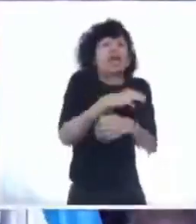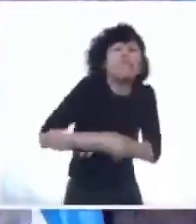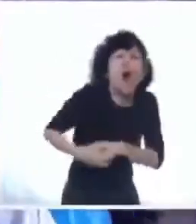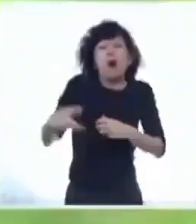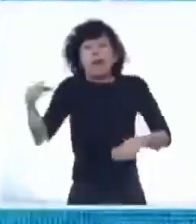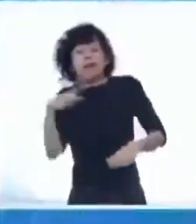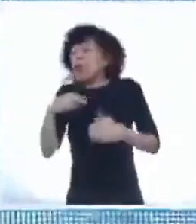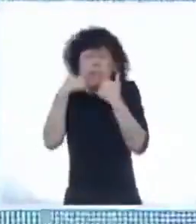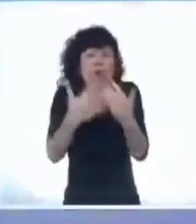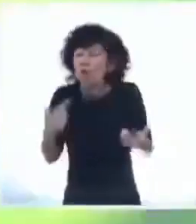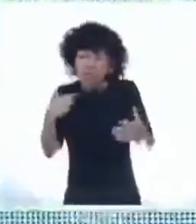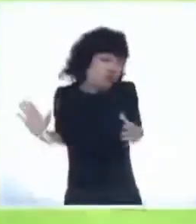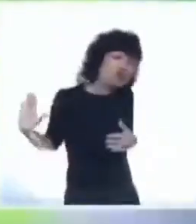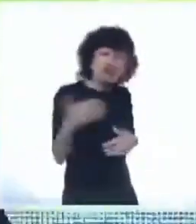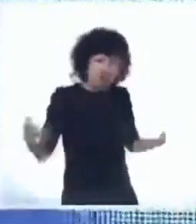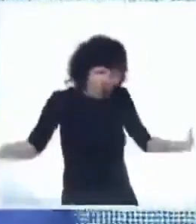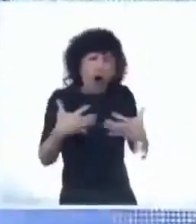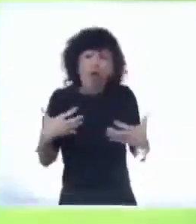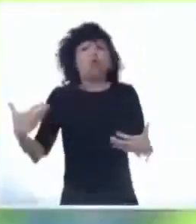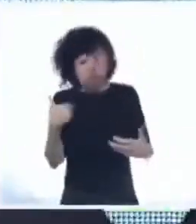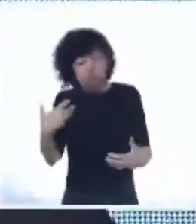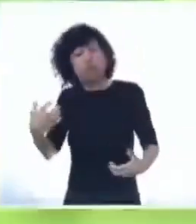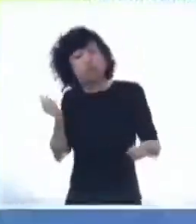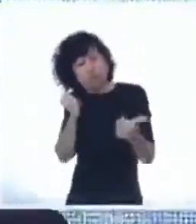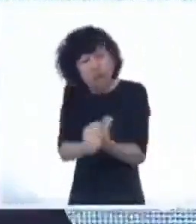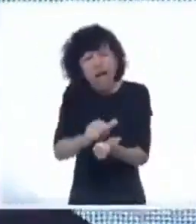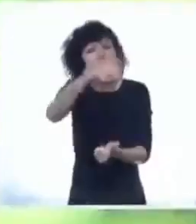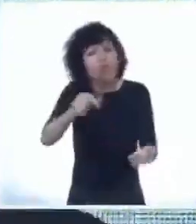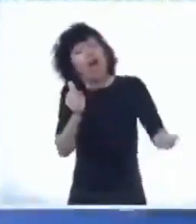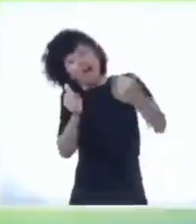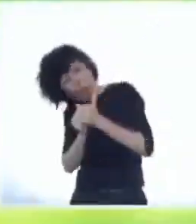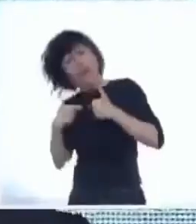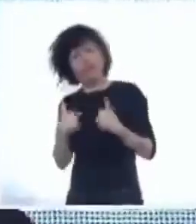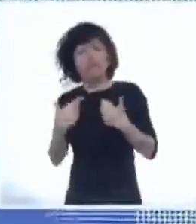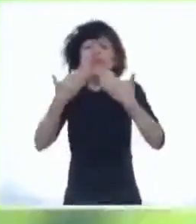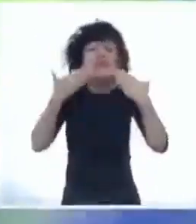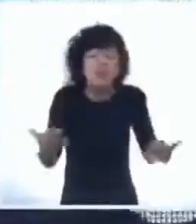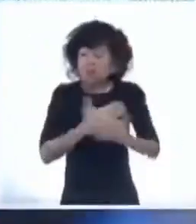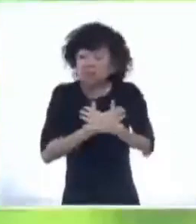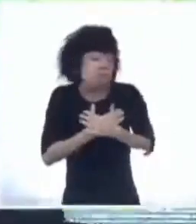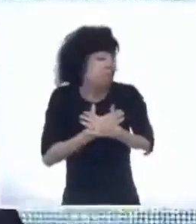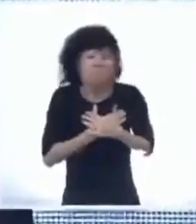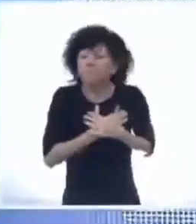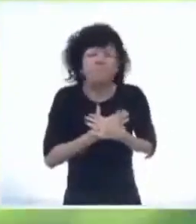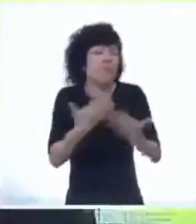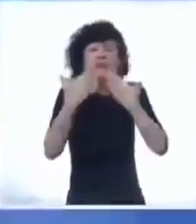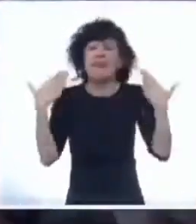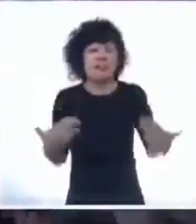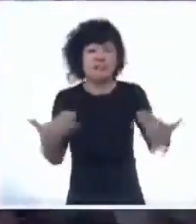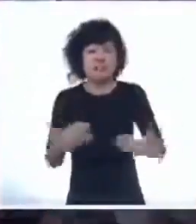conmigo, cuento con cada uno de ustedes. Gracias, de todo corazón. Gracias.